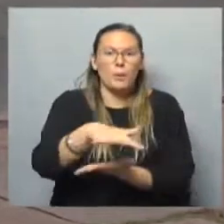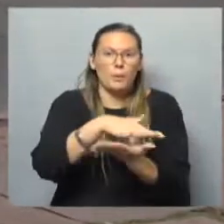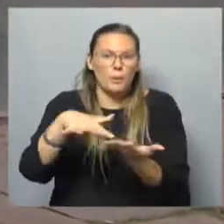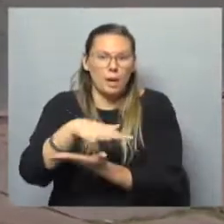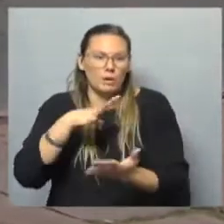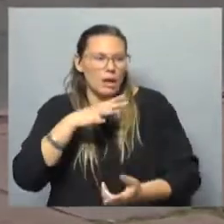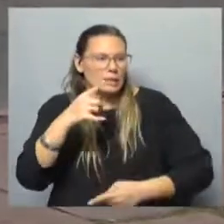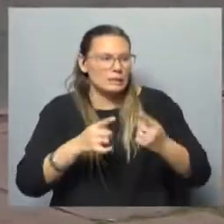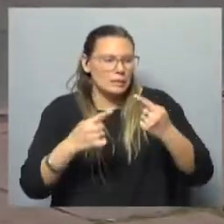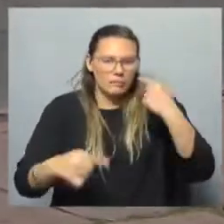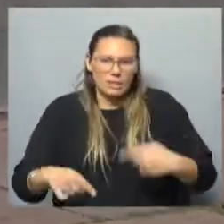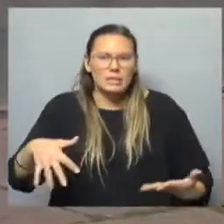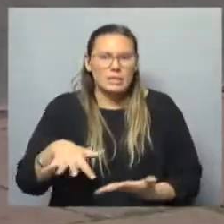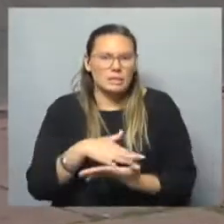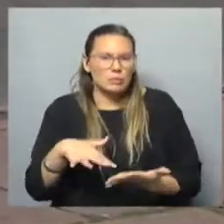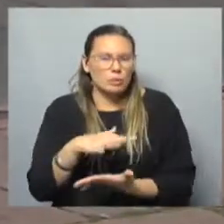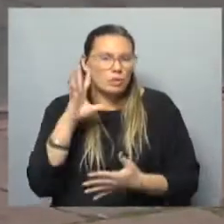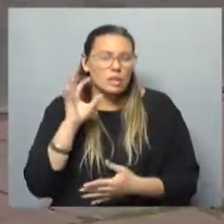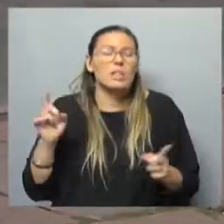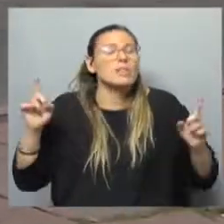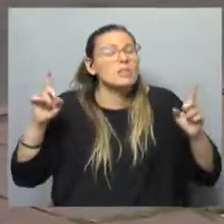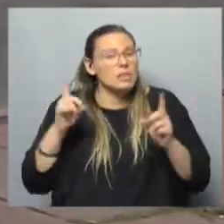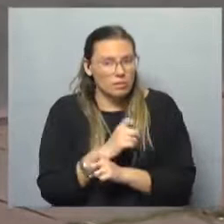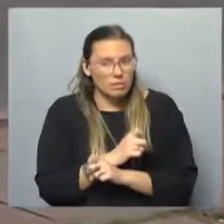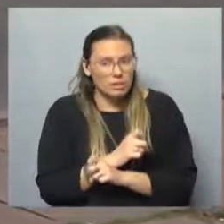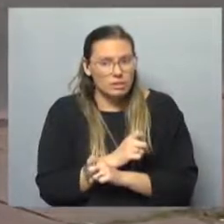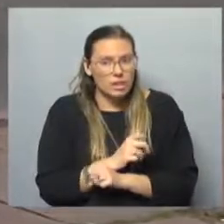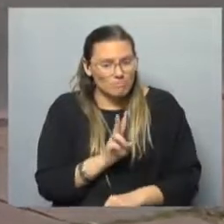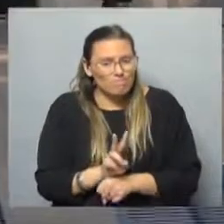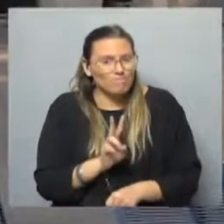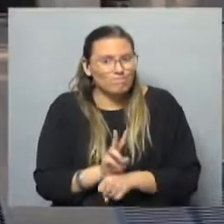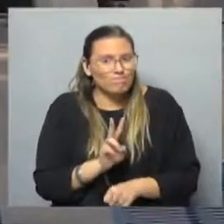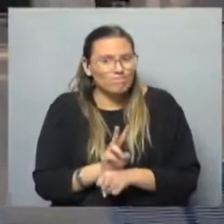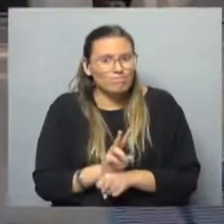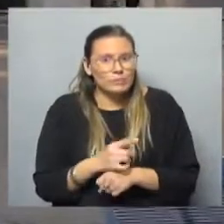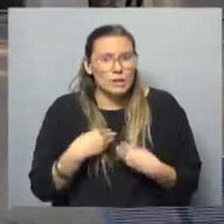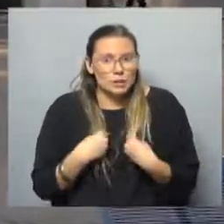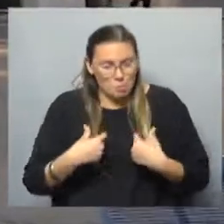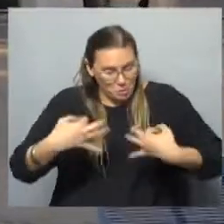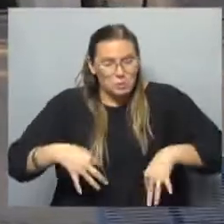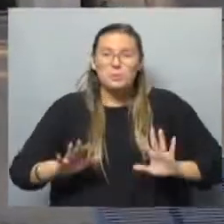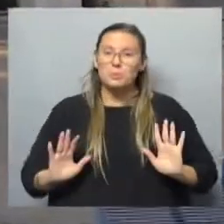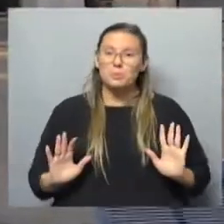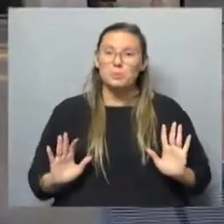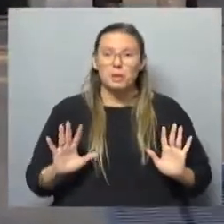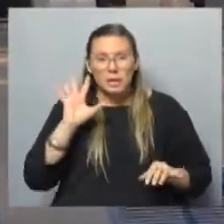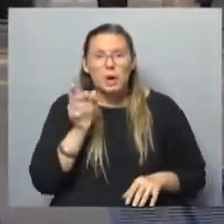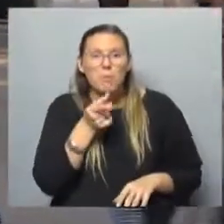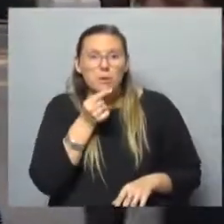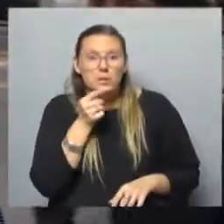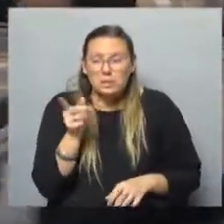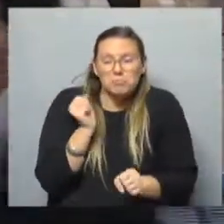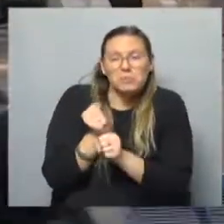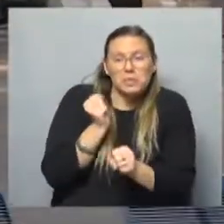algo y creo que es difícil que se pueda controlar. Yo me siento seguro. Siento que la policía hace su